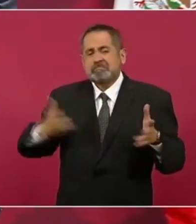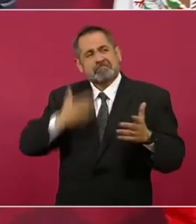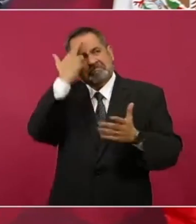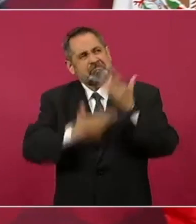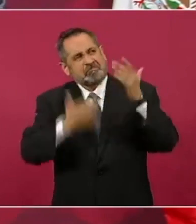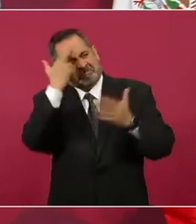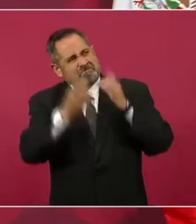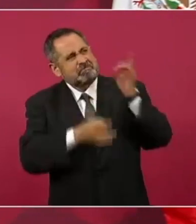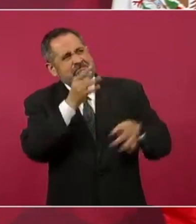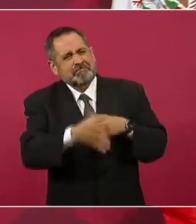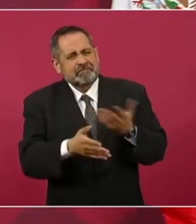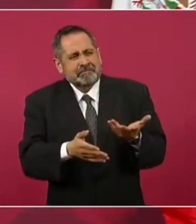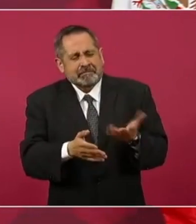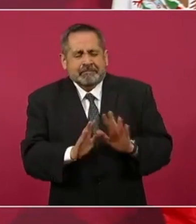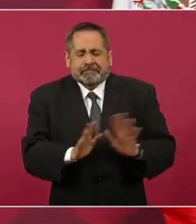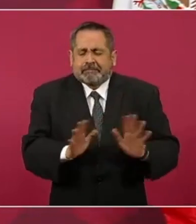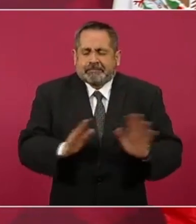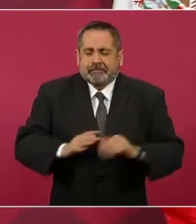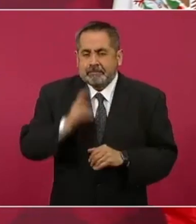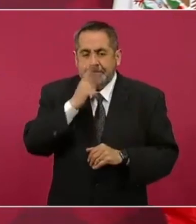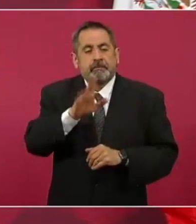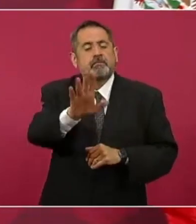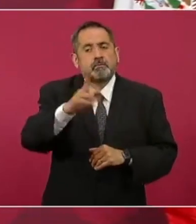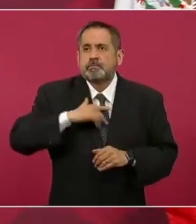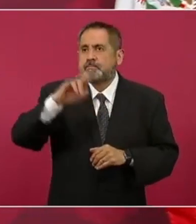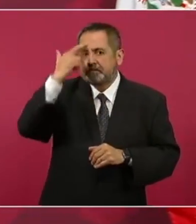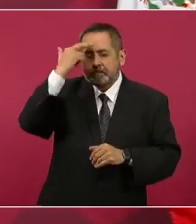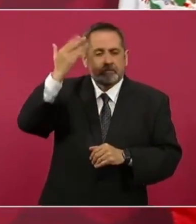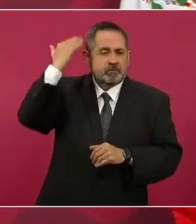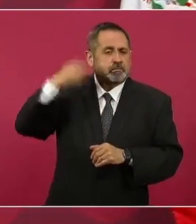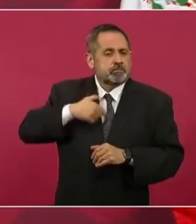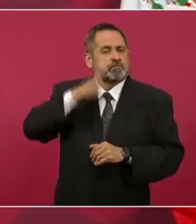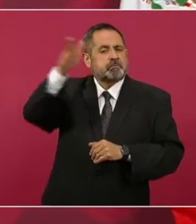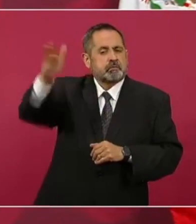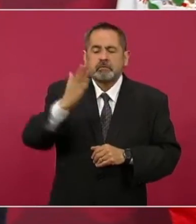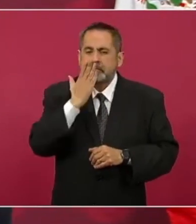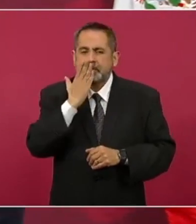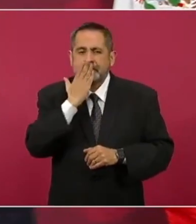Yo recuerdo que una vez fui a Sonora